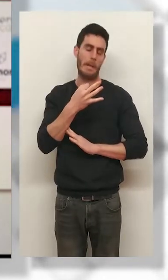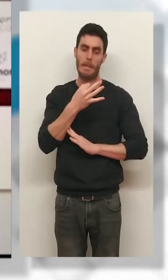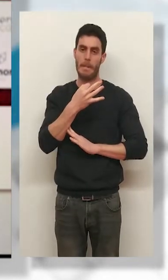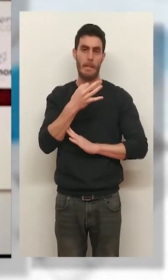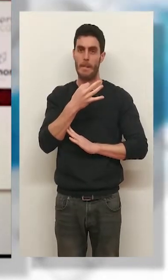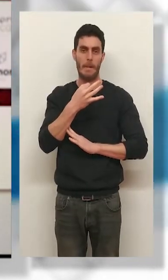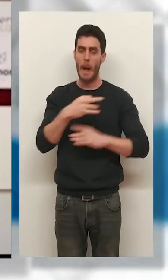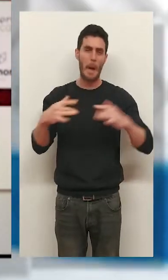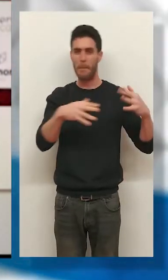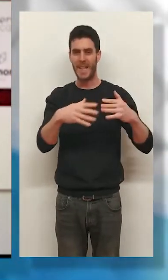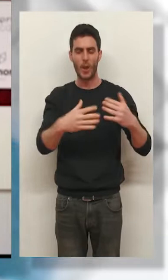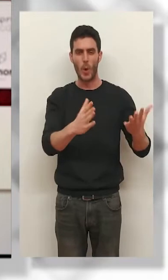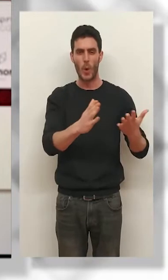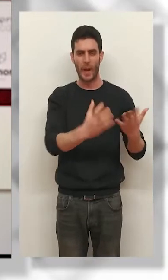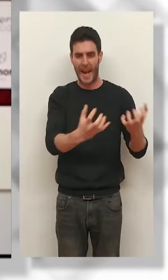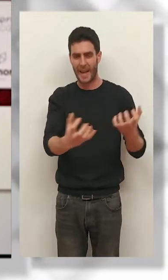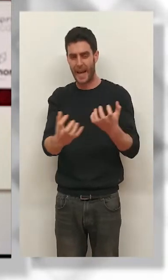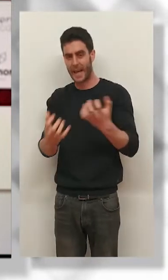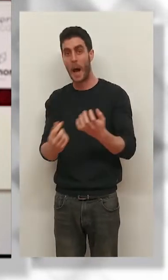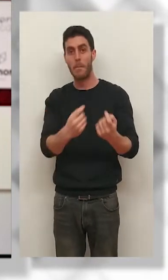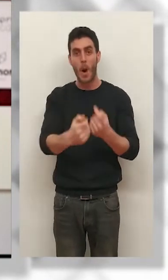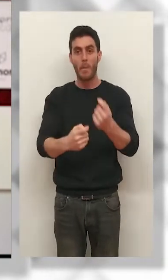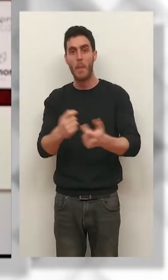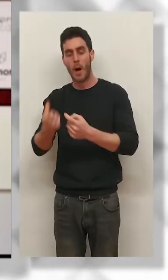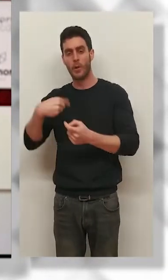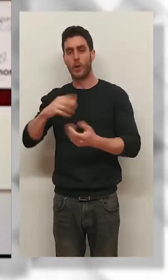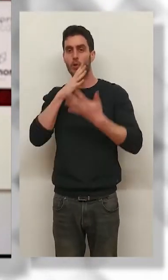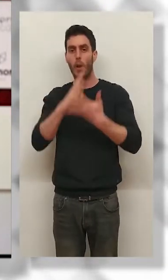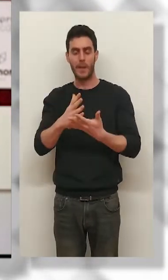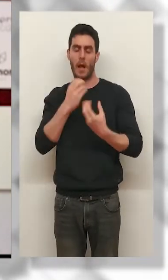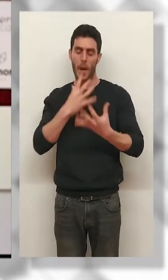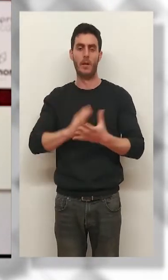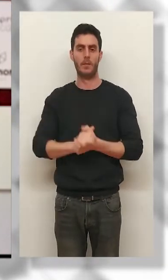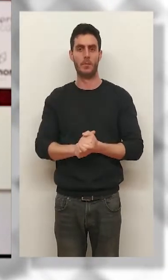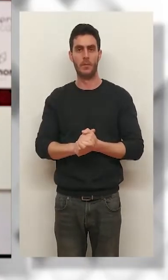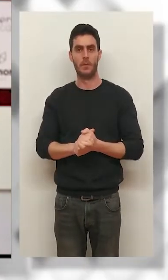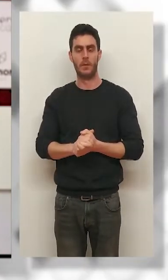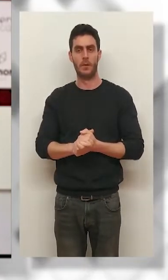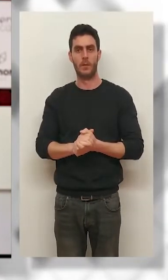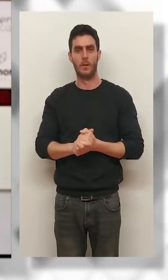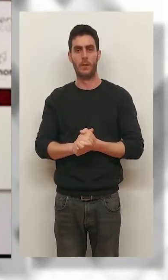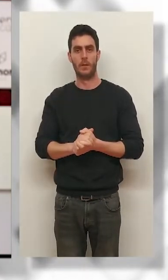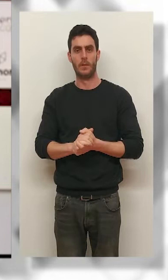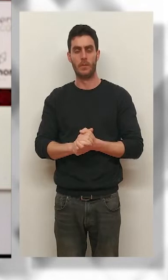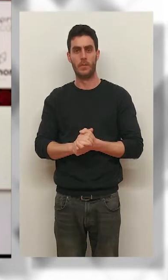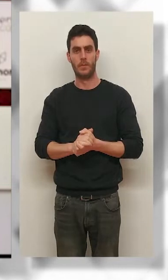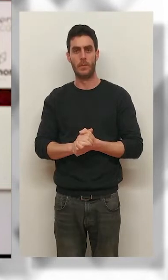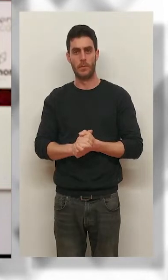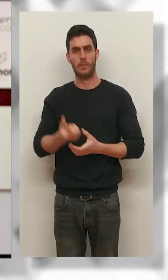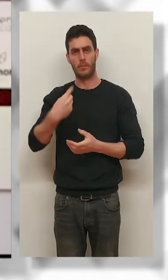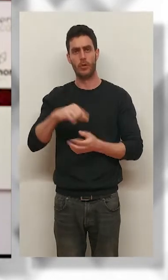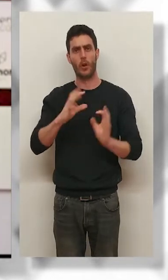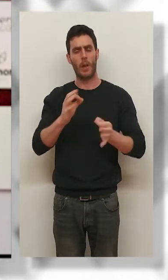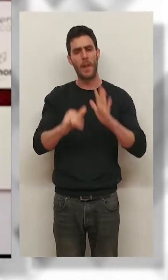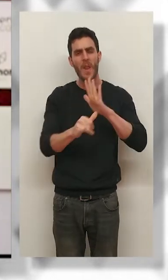pues de momento estamos donde estamos. Ahora mismo no sé la clasificación, pero estamos ahí cerquita